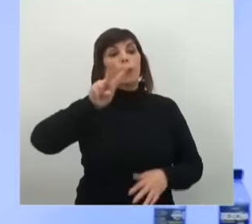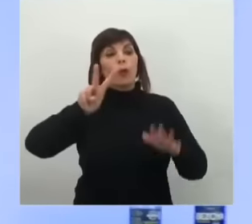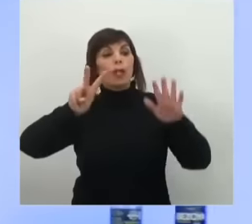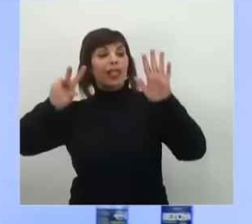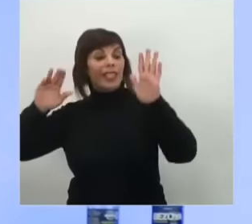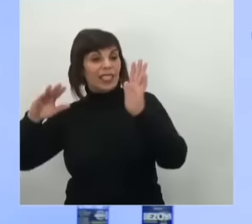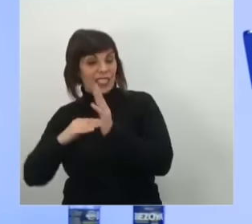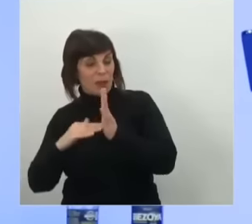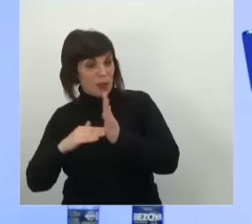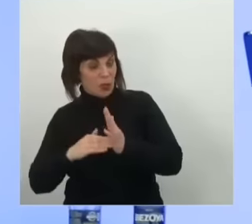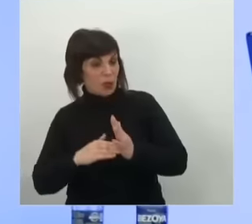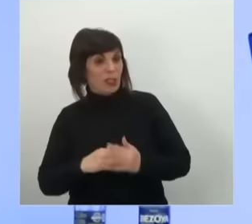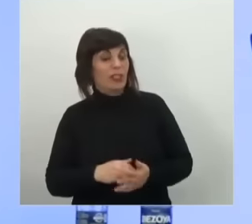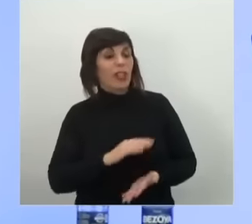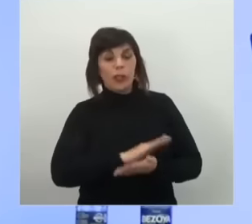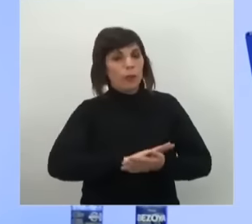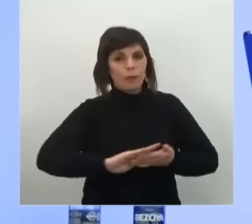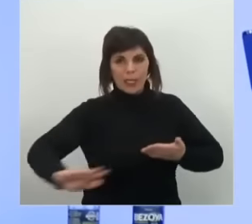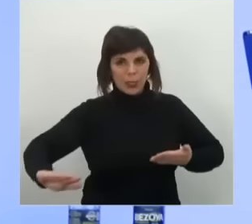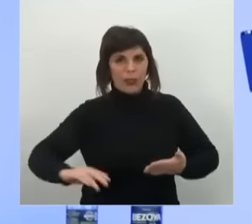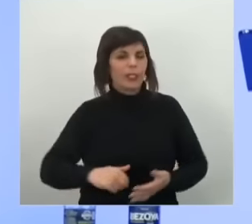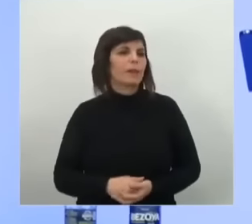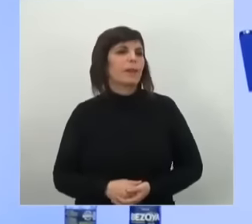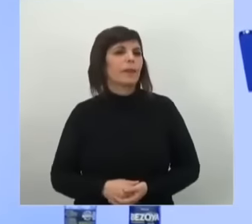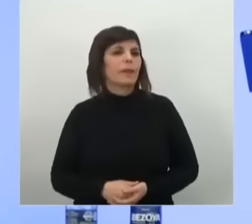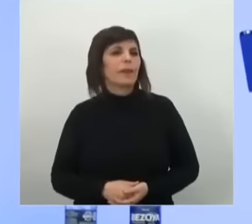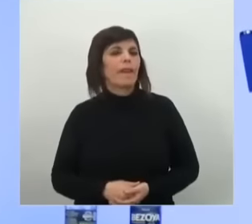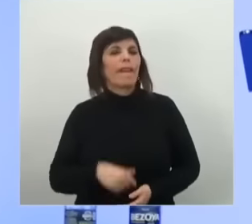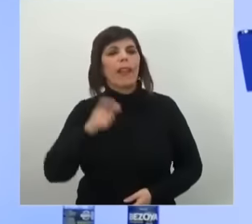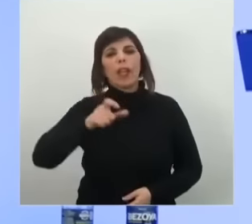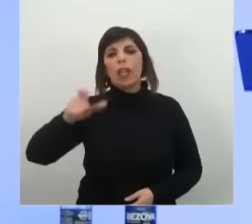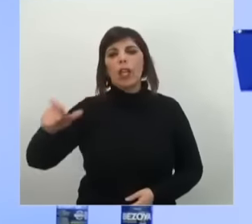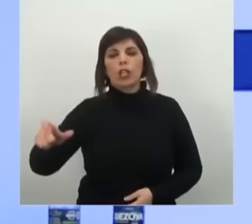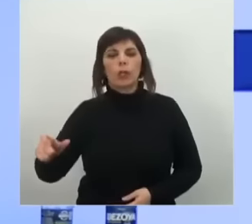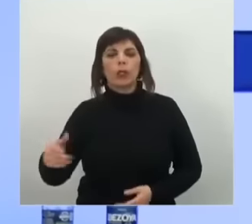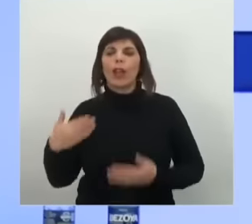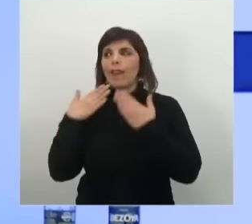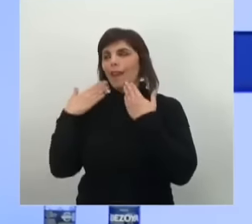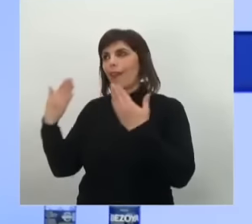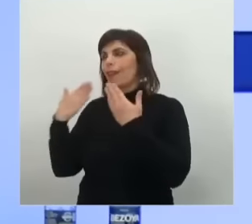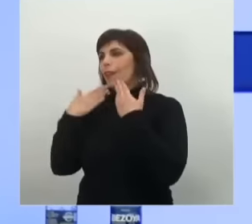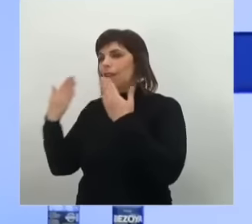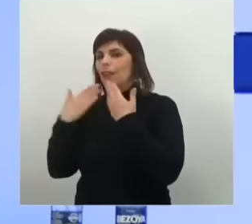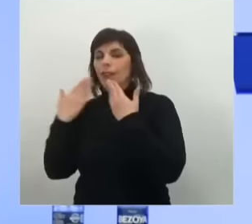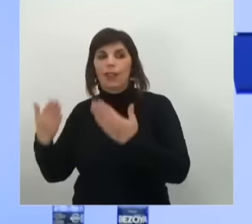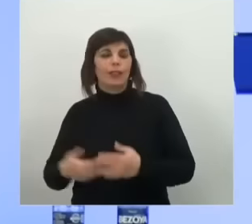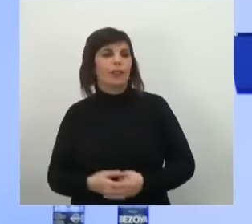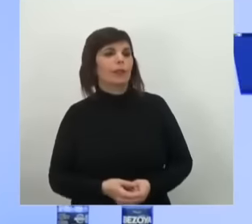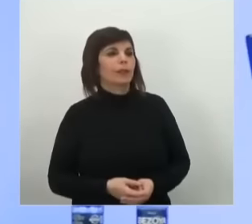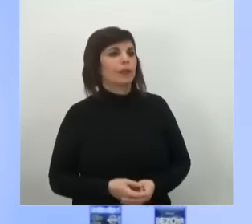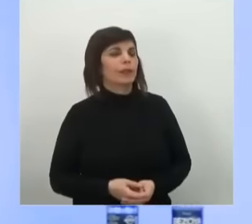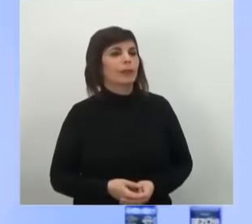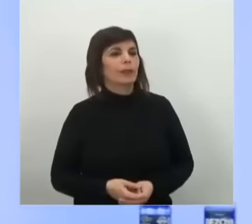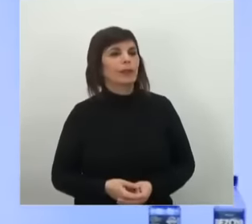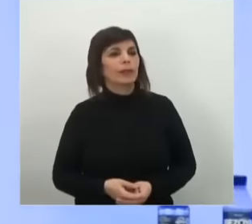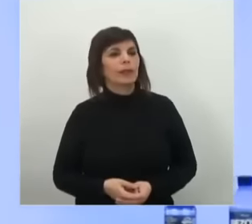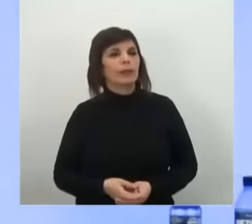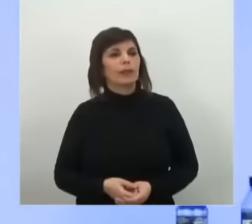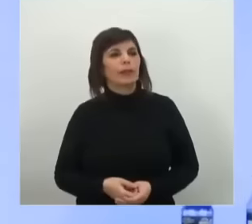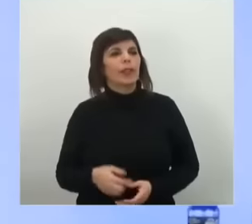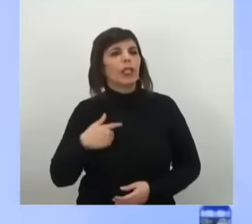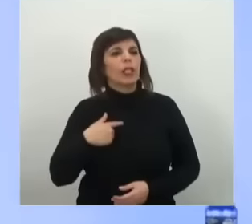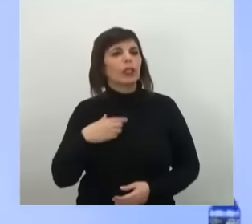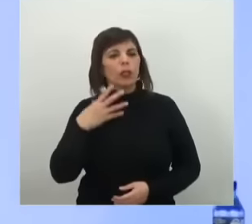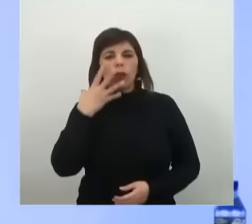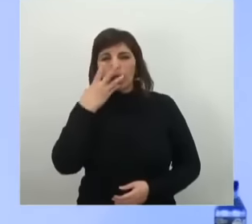empezó a rodar por diferentes partes del mundo y la gente no paraba de agradecernos Y saben que en ese momento entendí